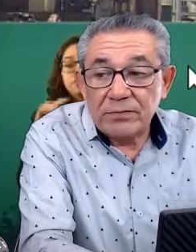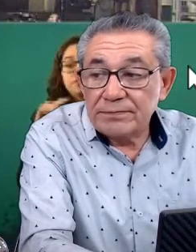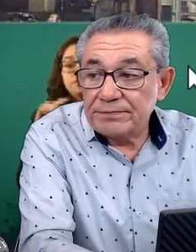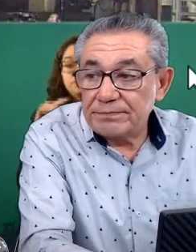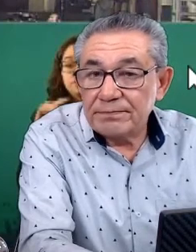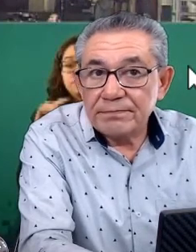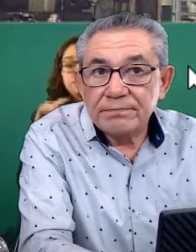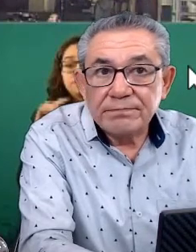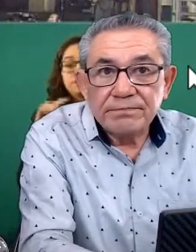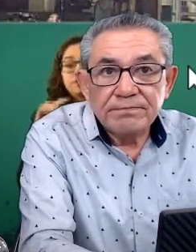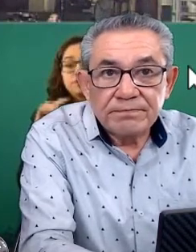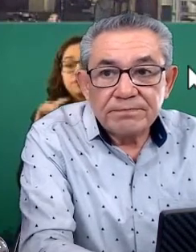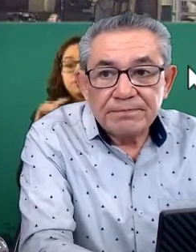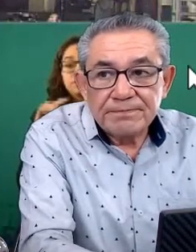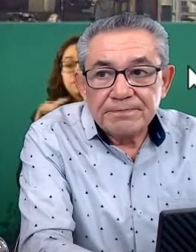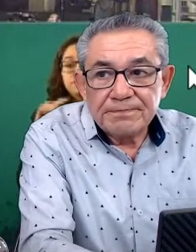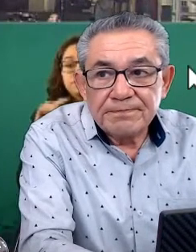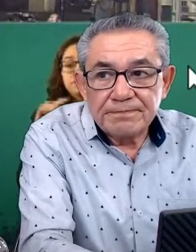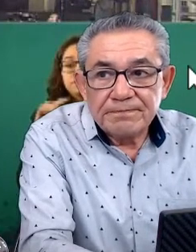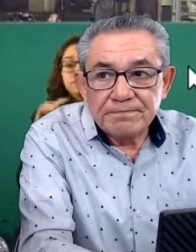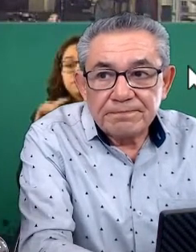tiene miedo. Así como lanzaron esa